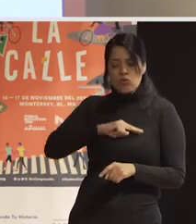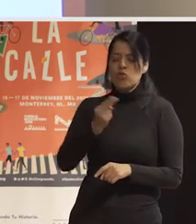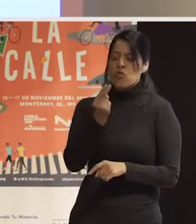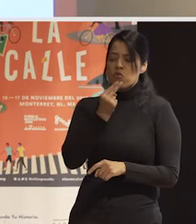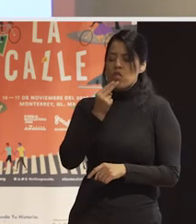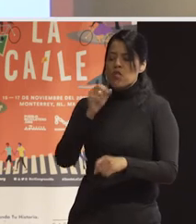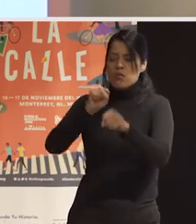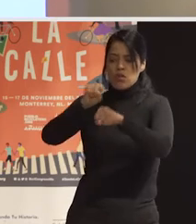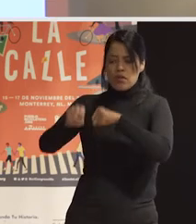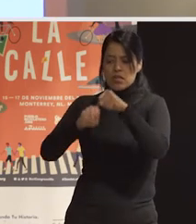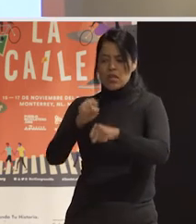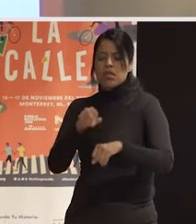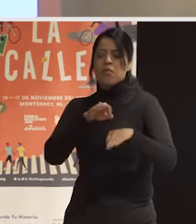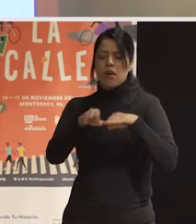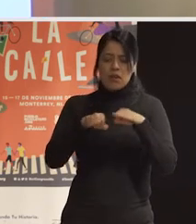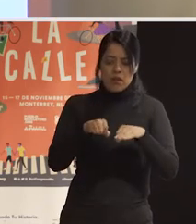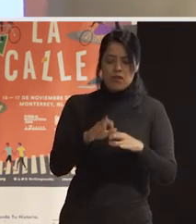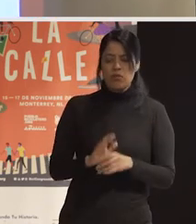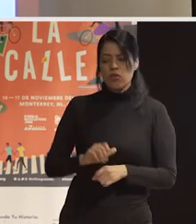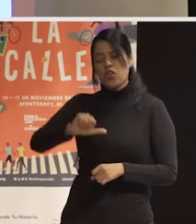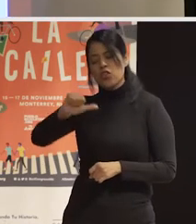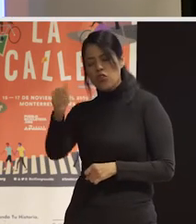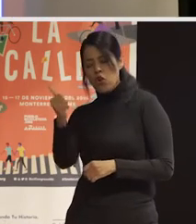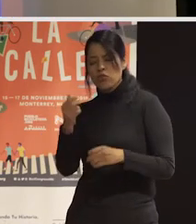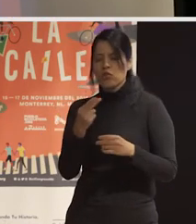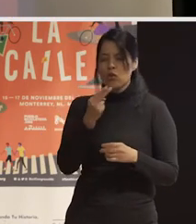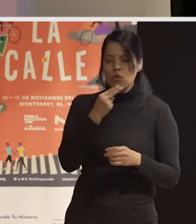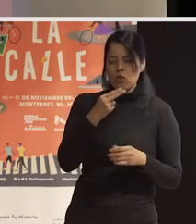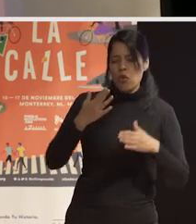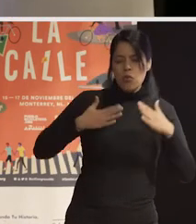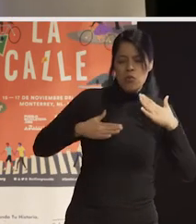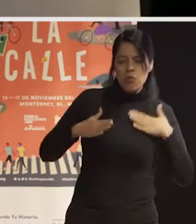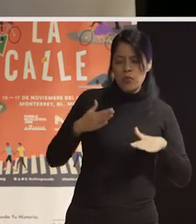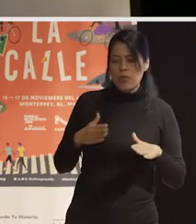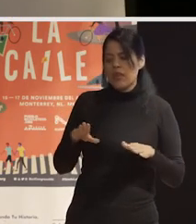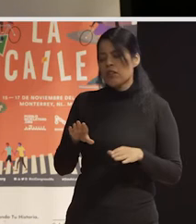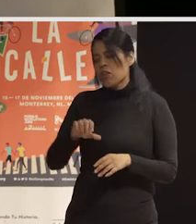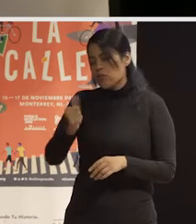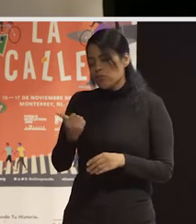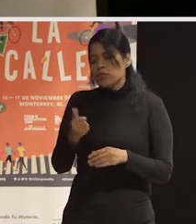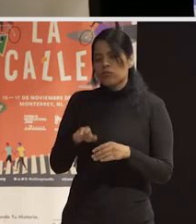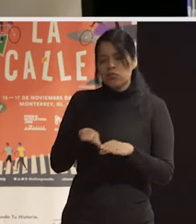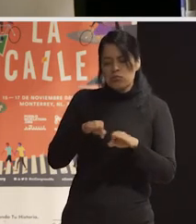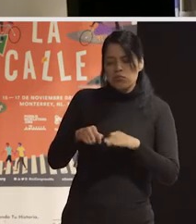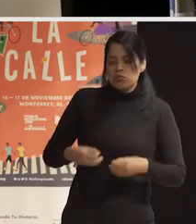otros la usan este no tanto como hobby sino como un medio de subsistencia